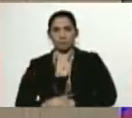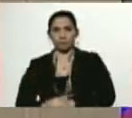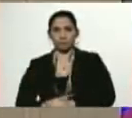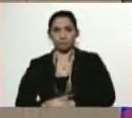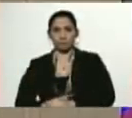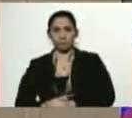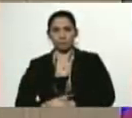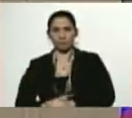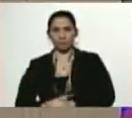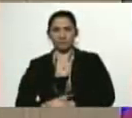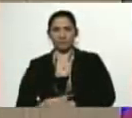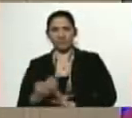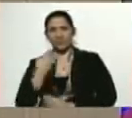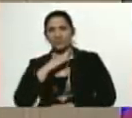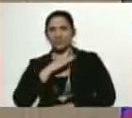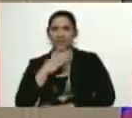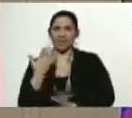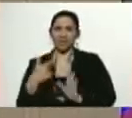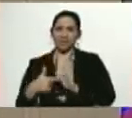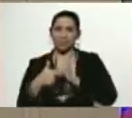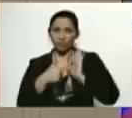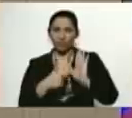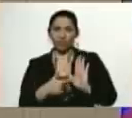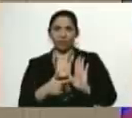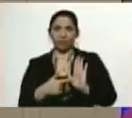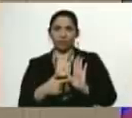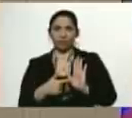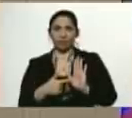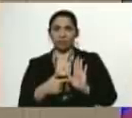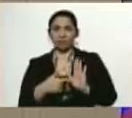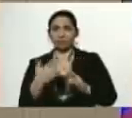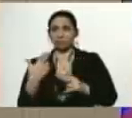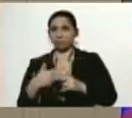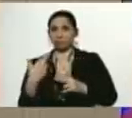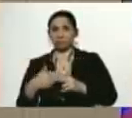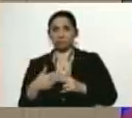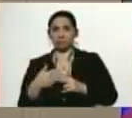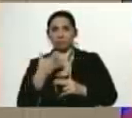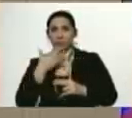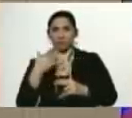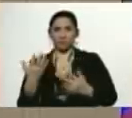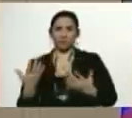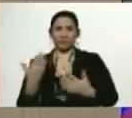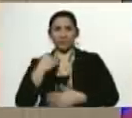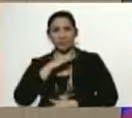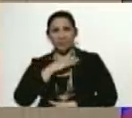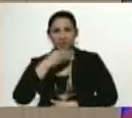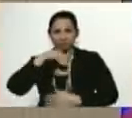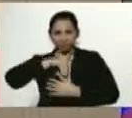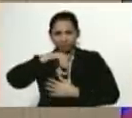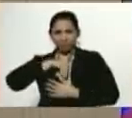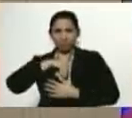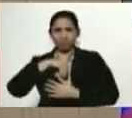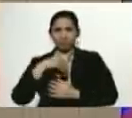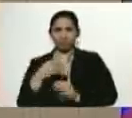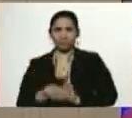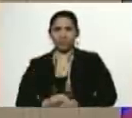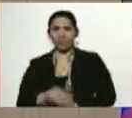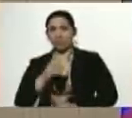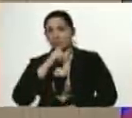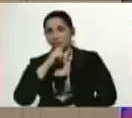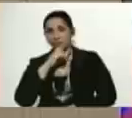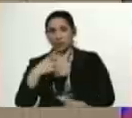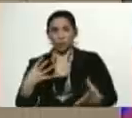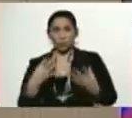algunas comorbilidades que han demostrado que son muy peligrosas, la presencia de enfermedades crónicas junto